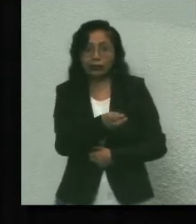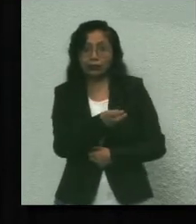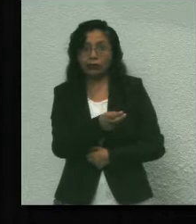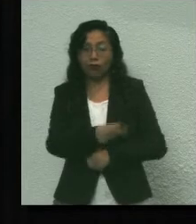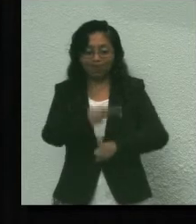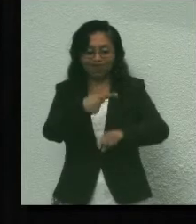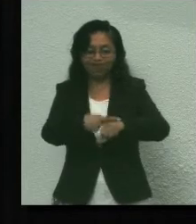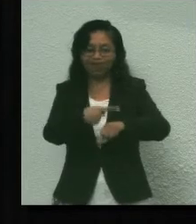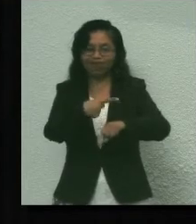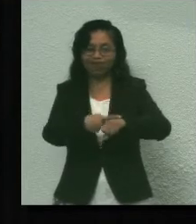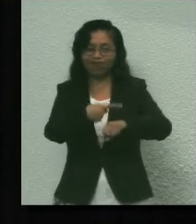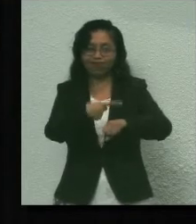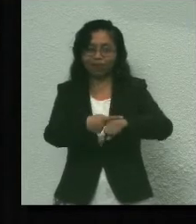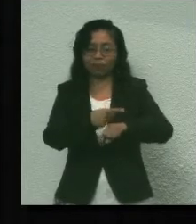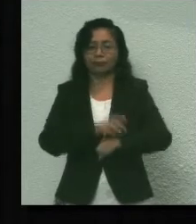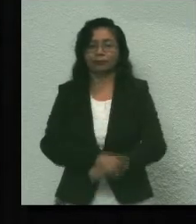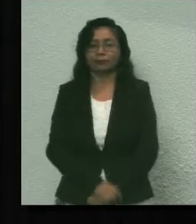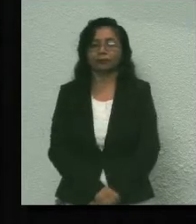la enfermedad